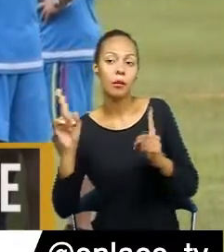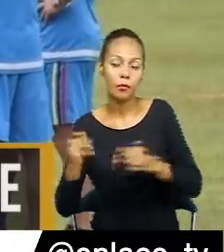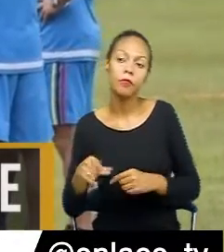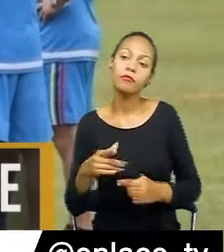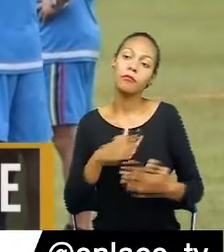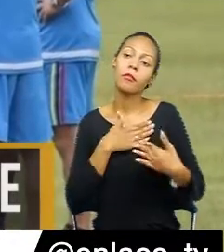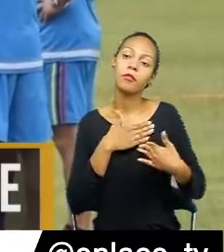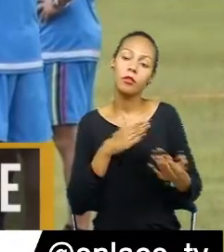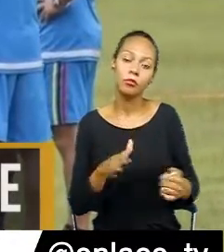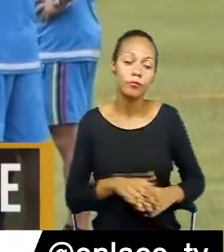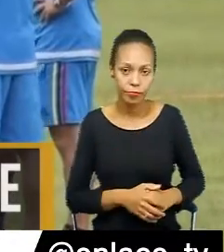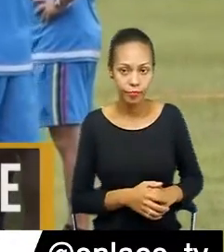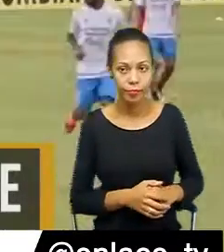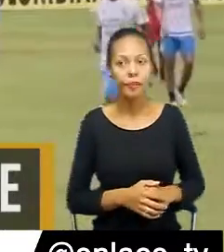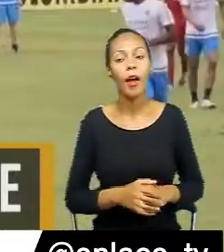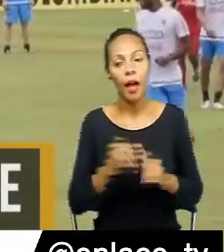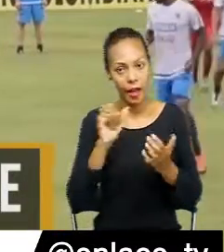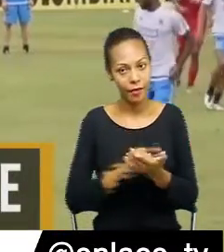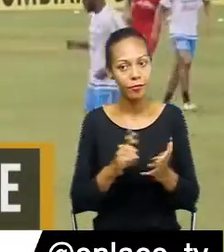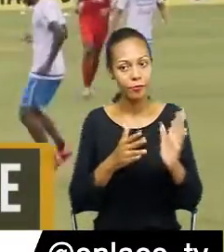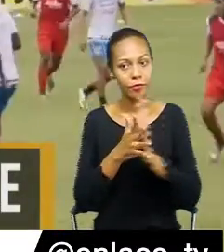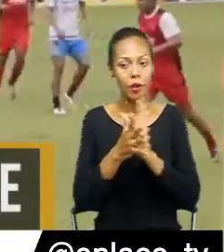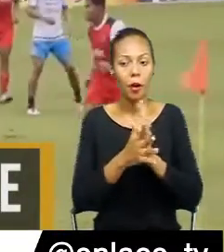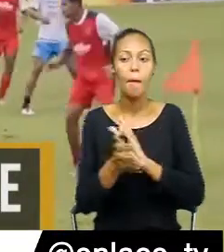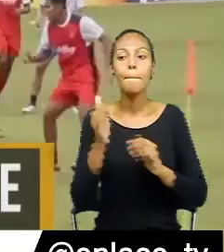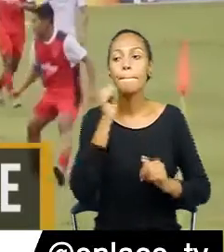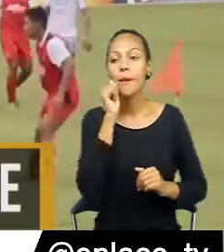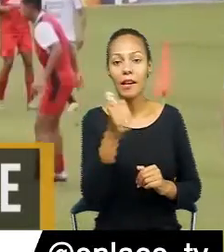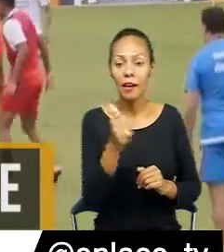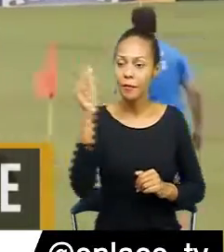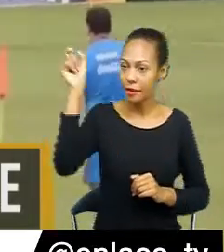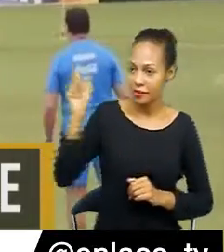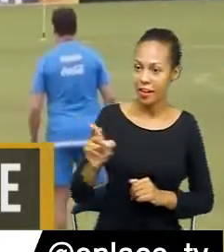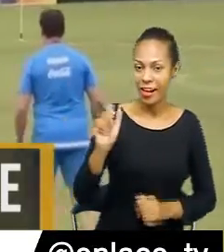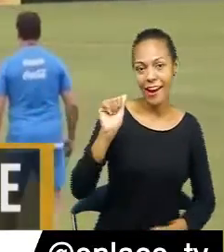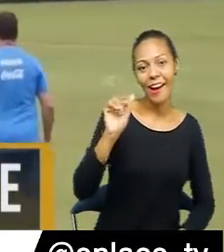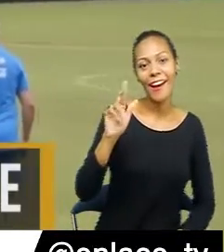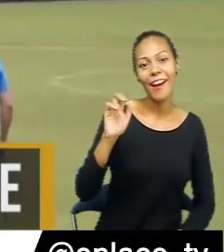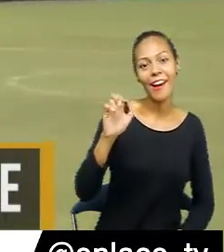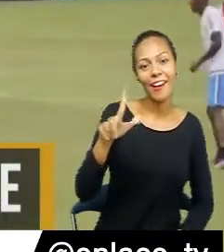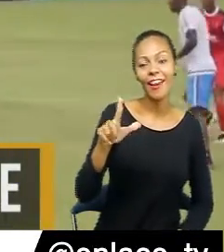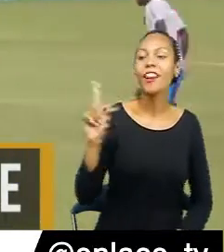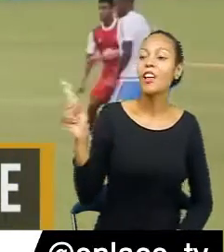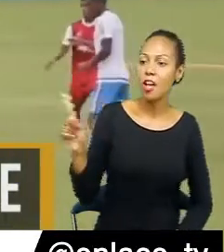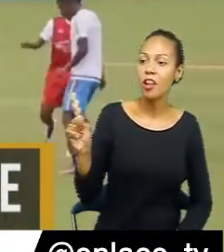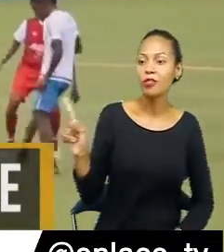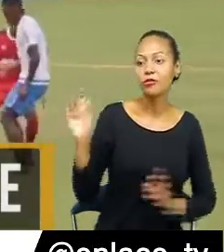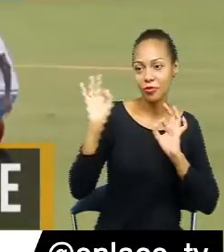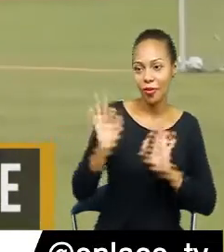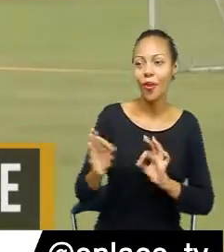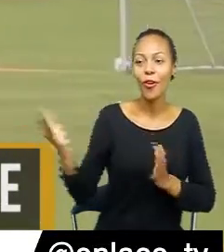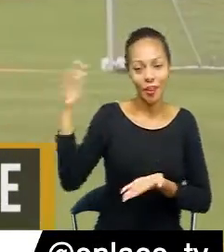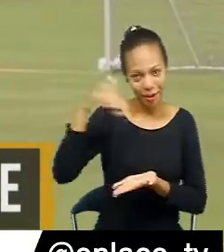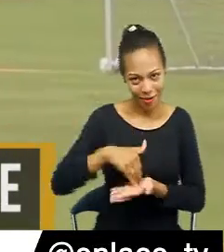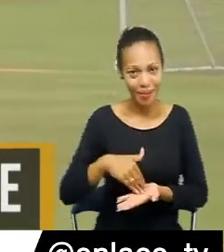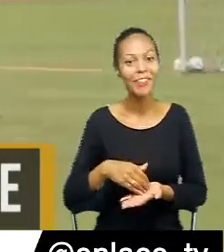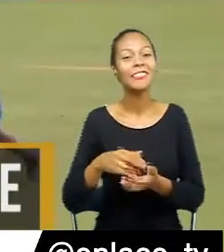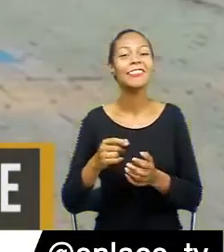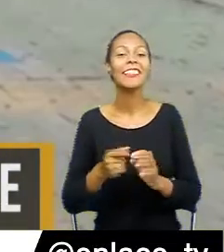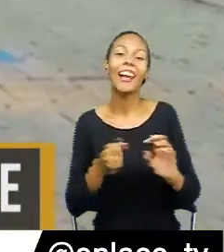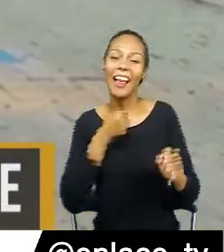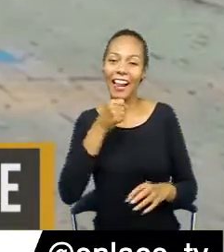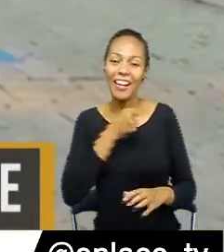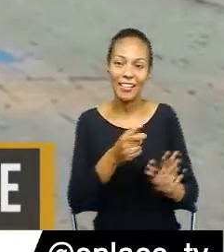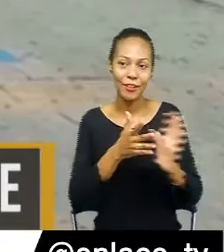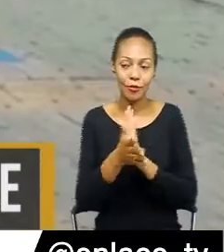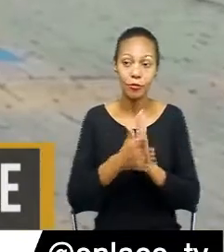información, ya mañana se integra a nuestro compañero Ariel Quiseno, saludo también al ingeniero Wilson Cardona, vamos a estar pendiente hoy de la rueda de prensa del técnico